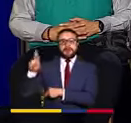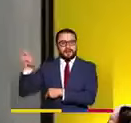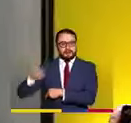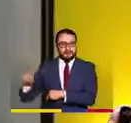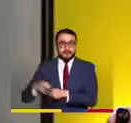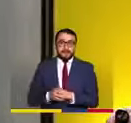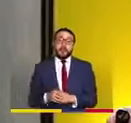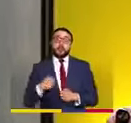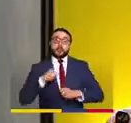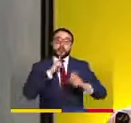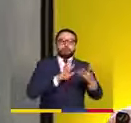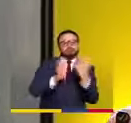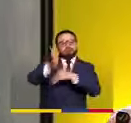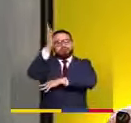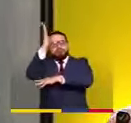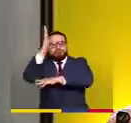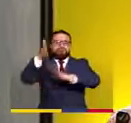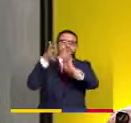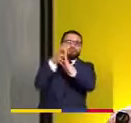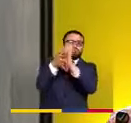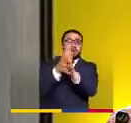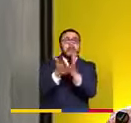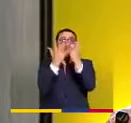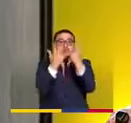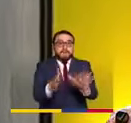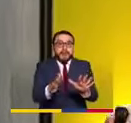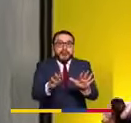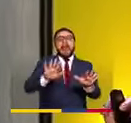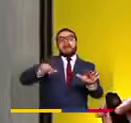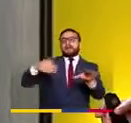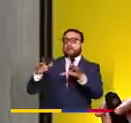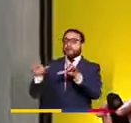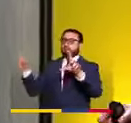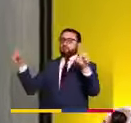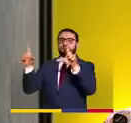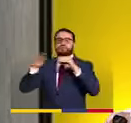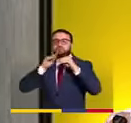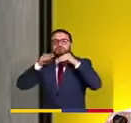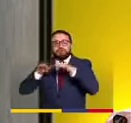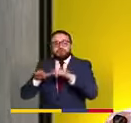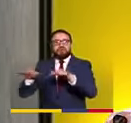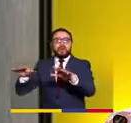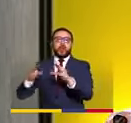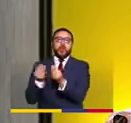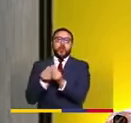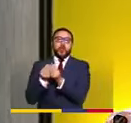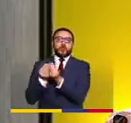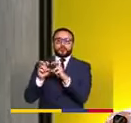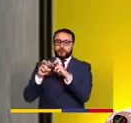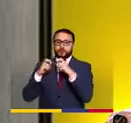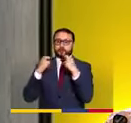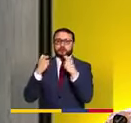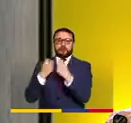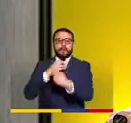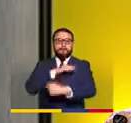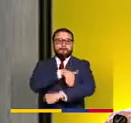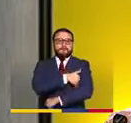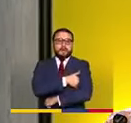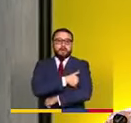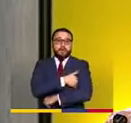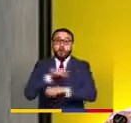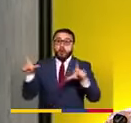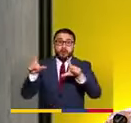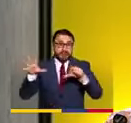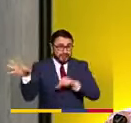aquí y los invitamos, iremos al Consejo de Ministros, que se transmitirá solo en canales